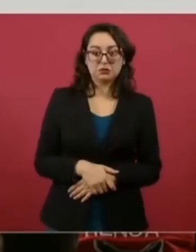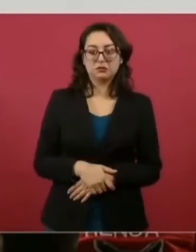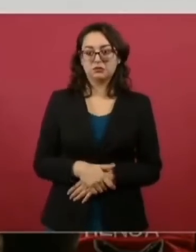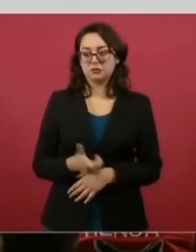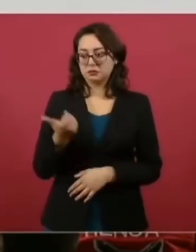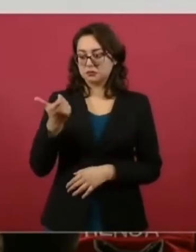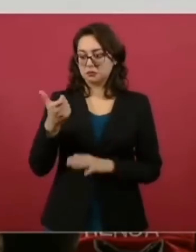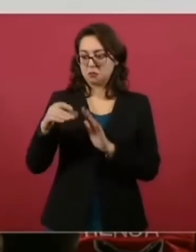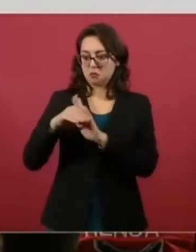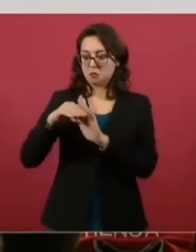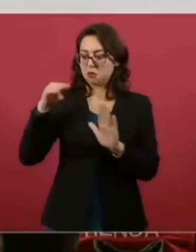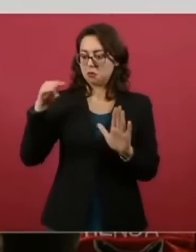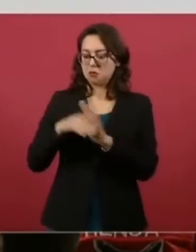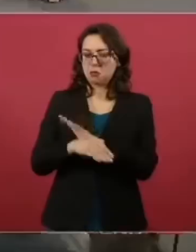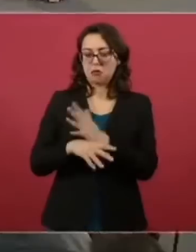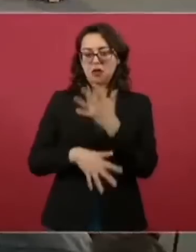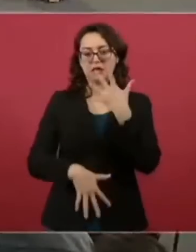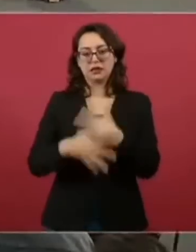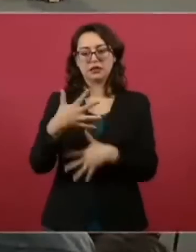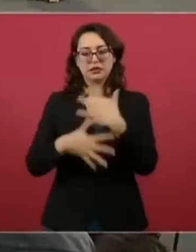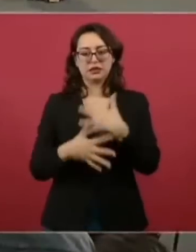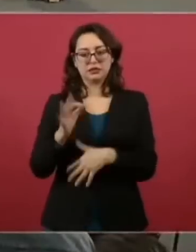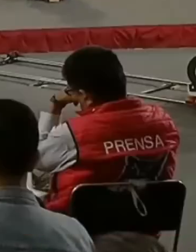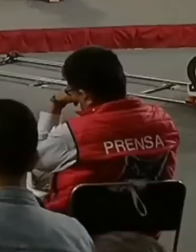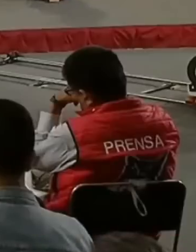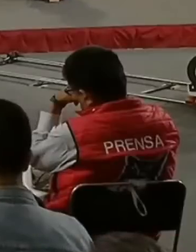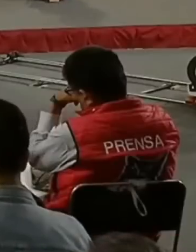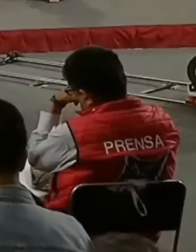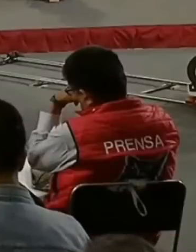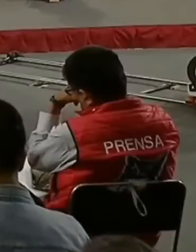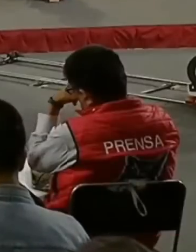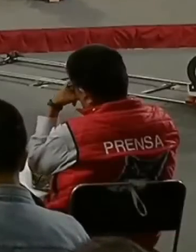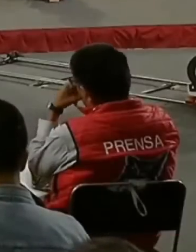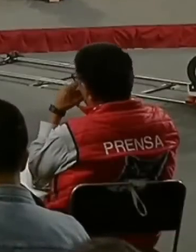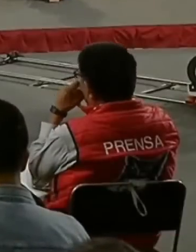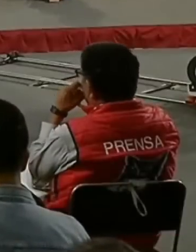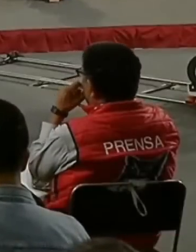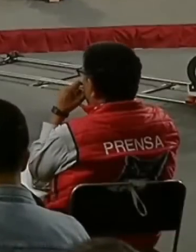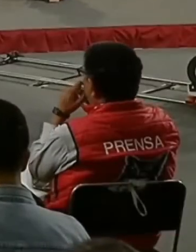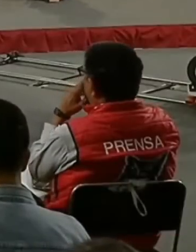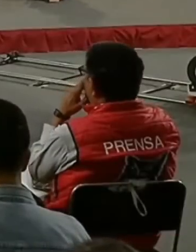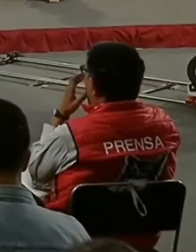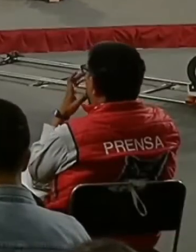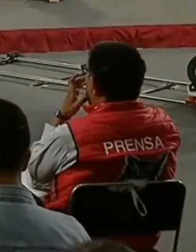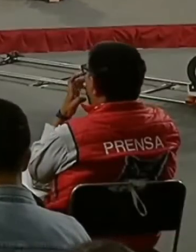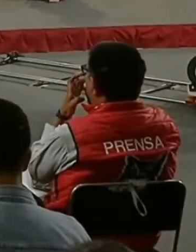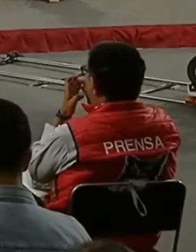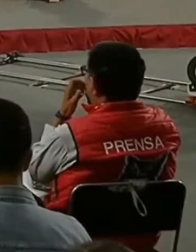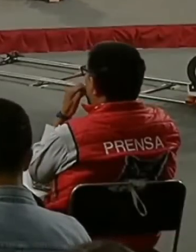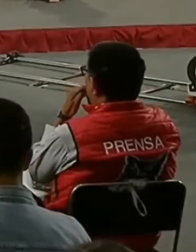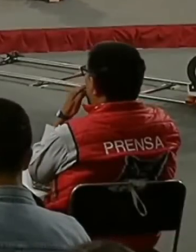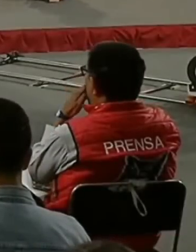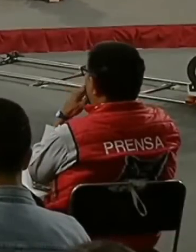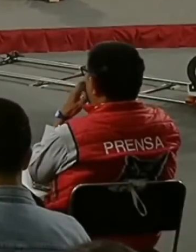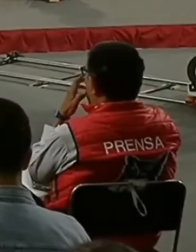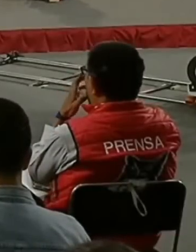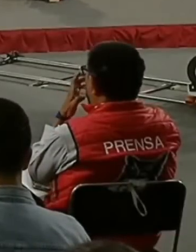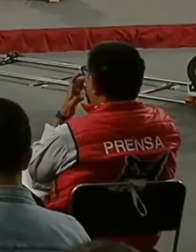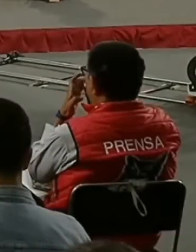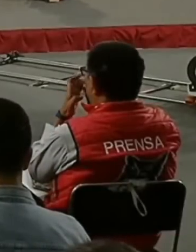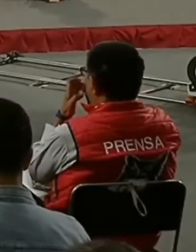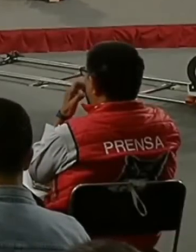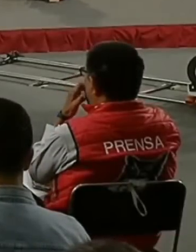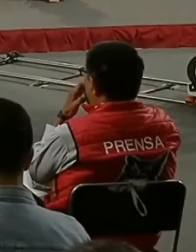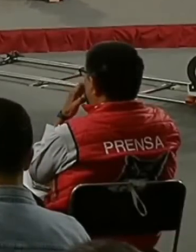15% de devaluación. Calderón, 5.3% de devaluación. Peña, 43.6%